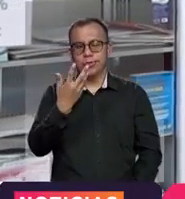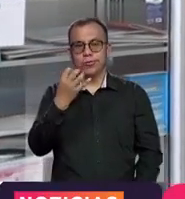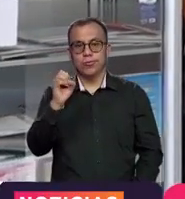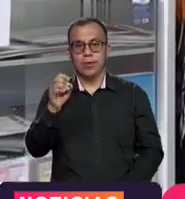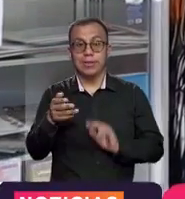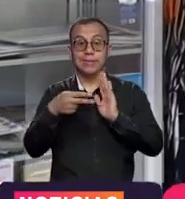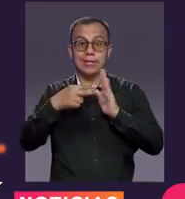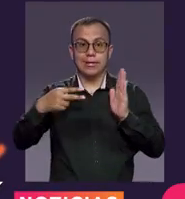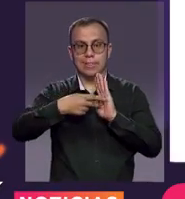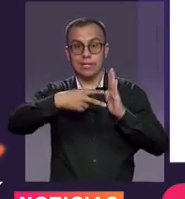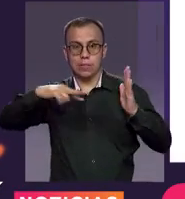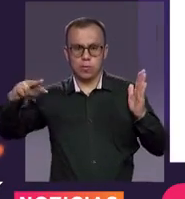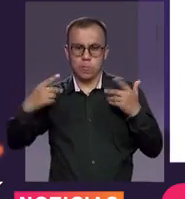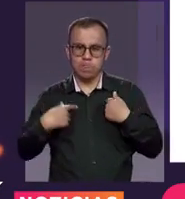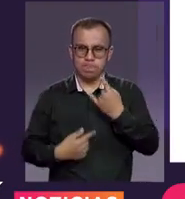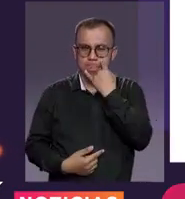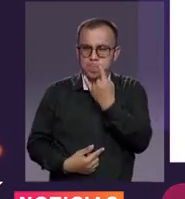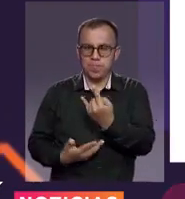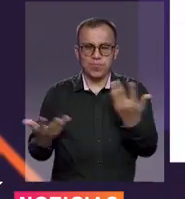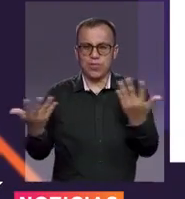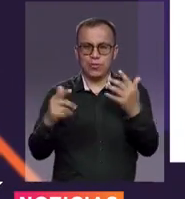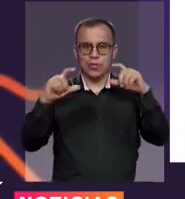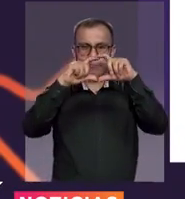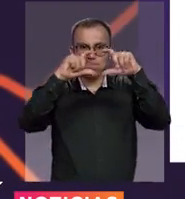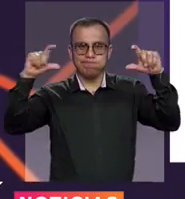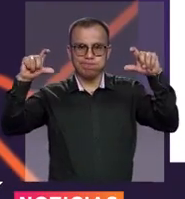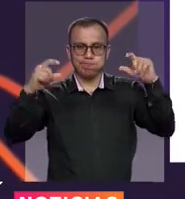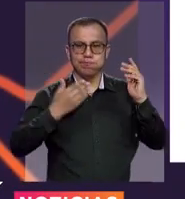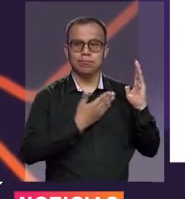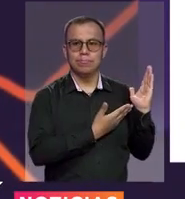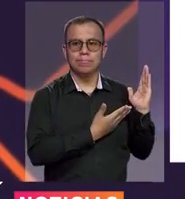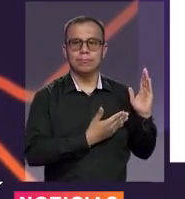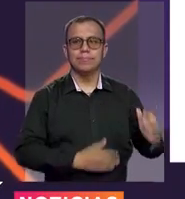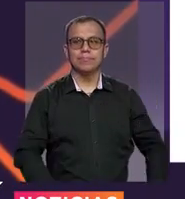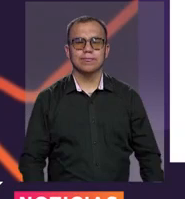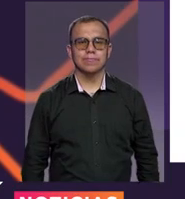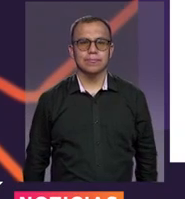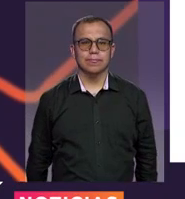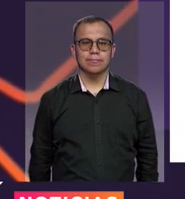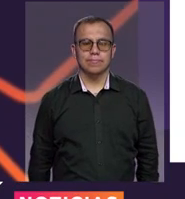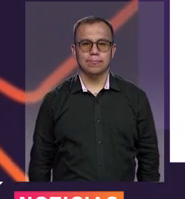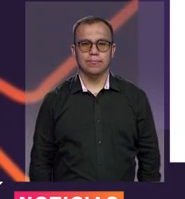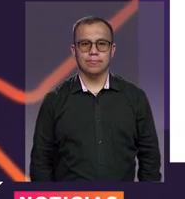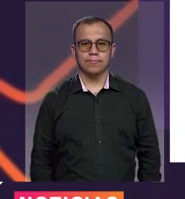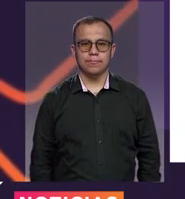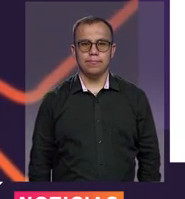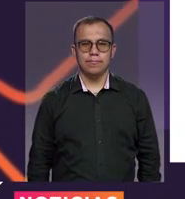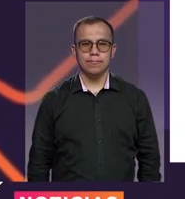técnica y tecnóloga. Los interesados podrán consultar en la página www.senasofiaplus.edu.co.